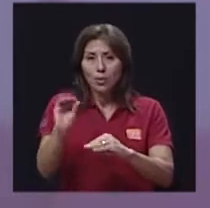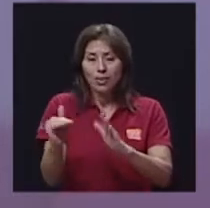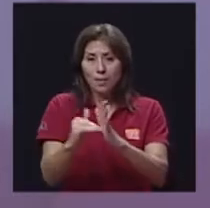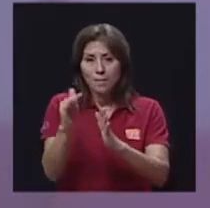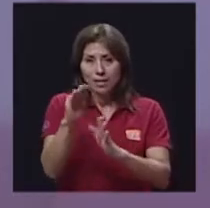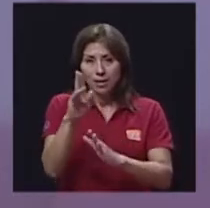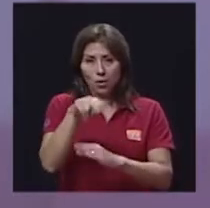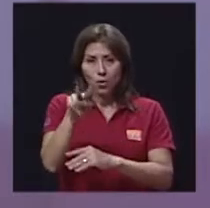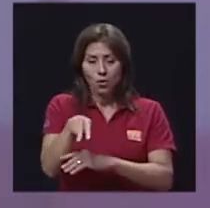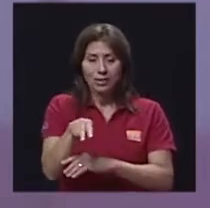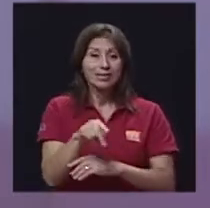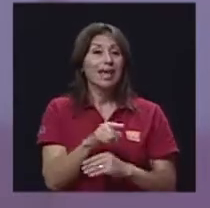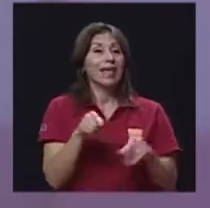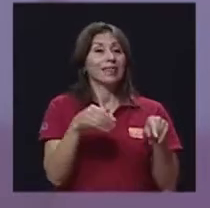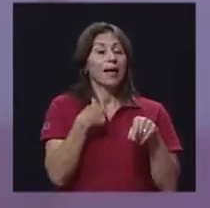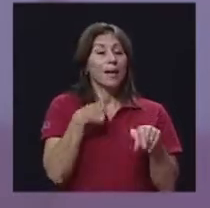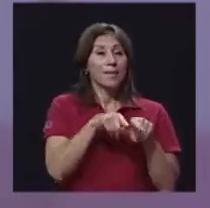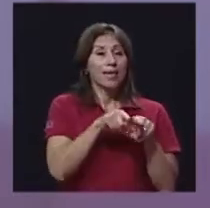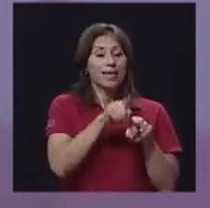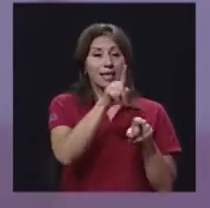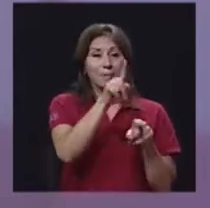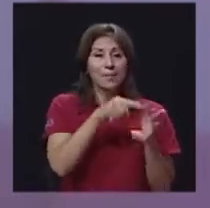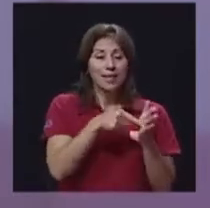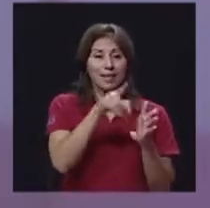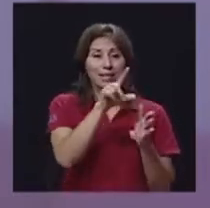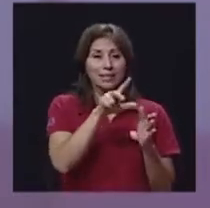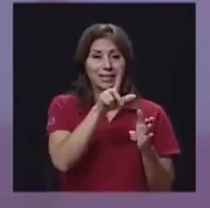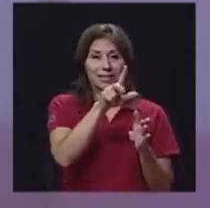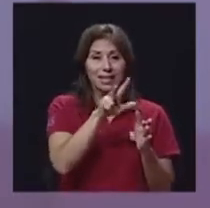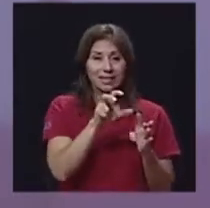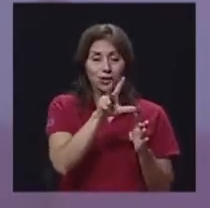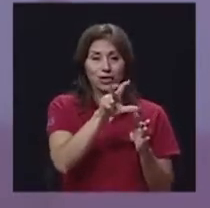1.334 casos que no sobrepasan los 70.000 colones,